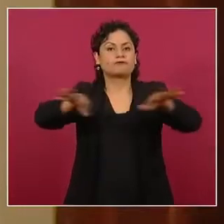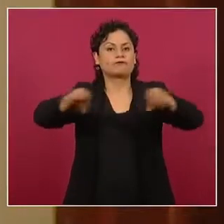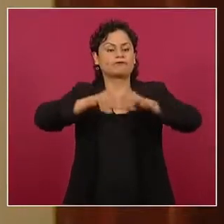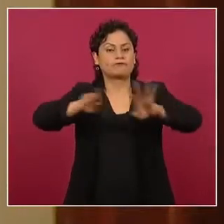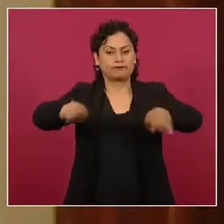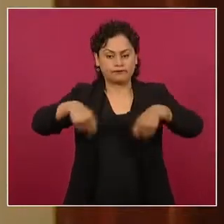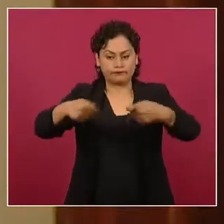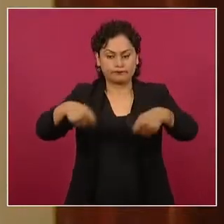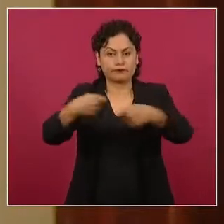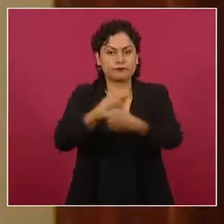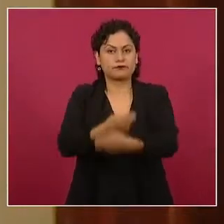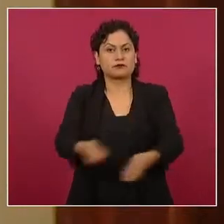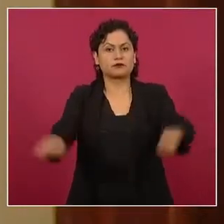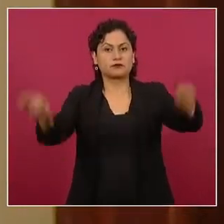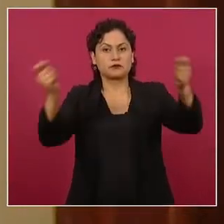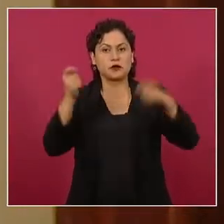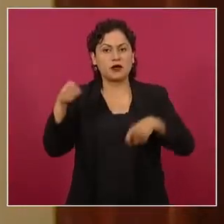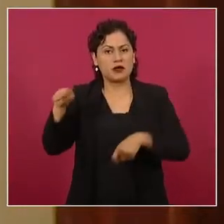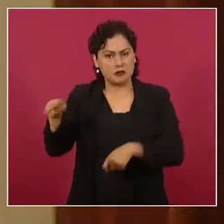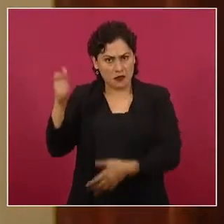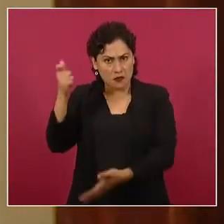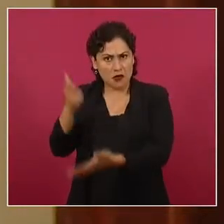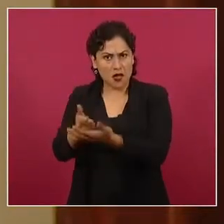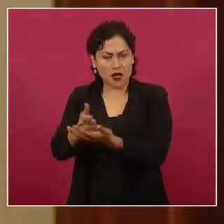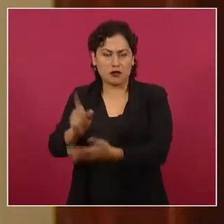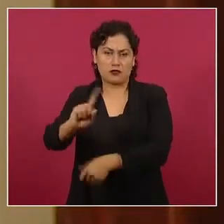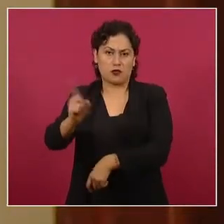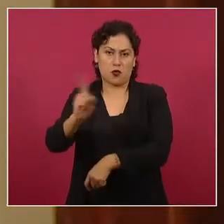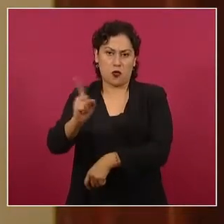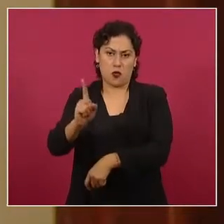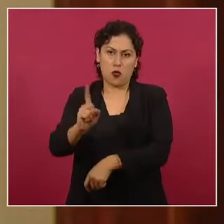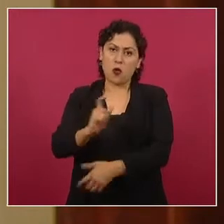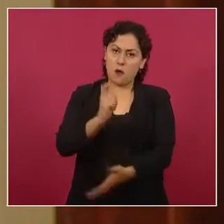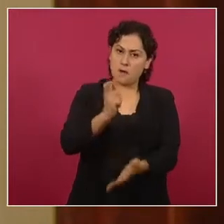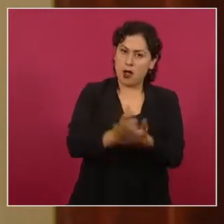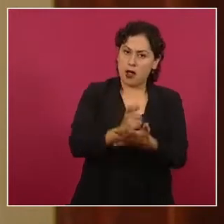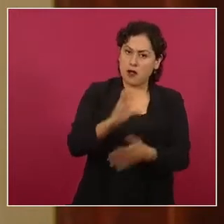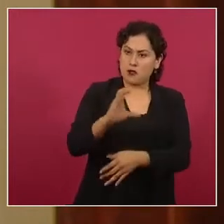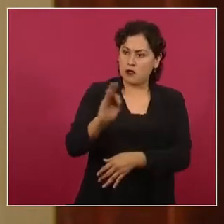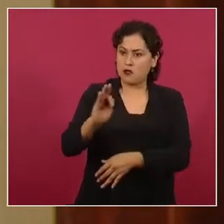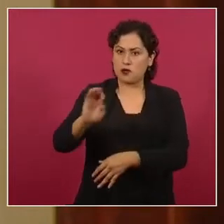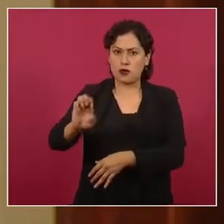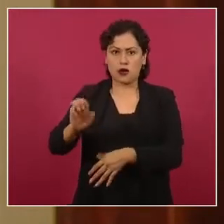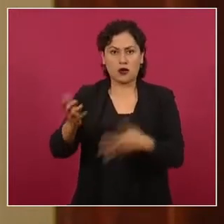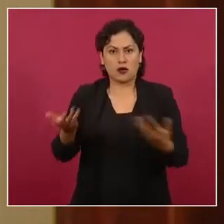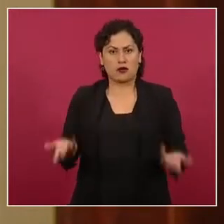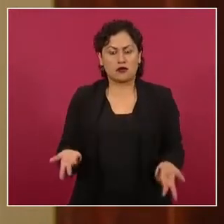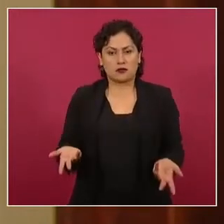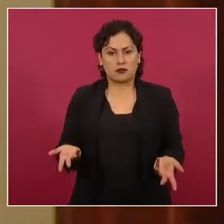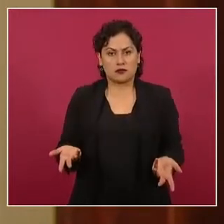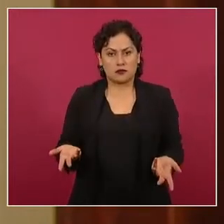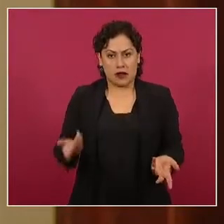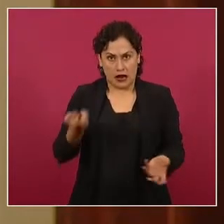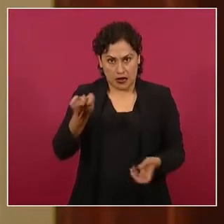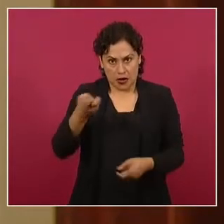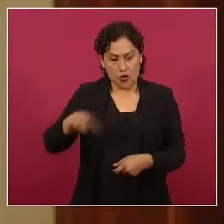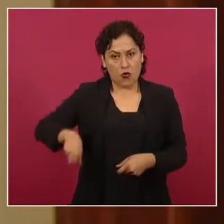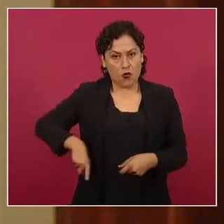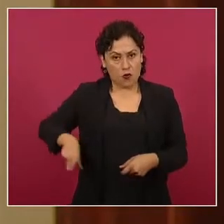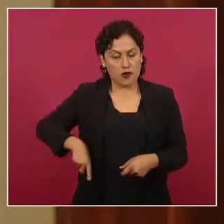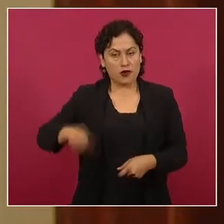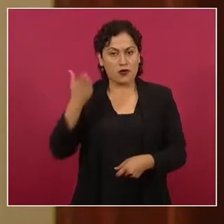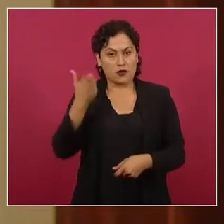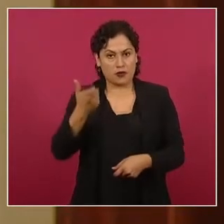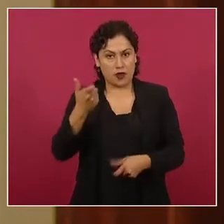operación? La Comisión Federal de Electricidad, el presupuesto público.